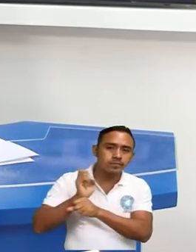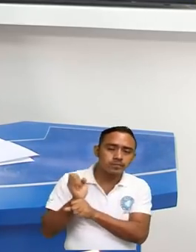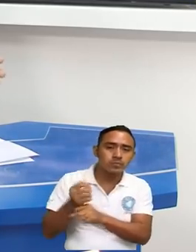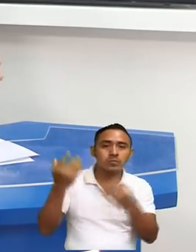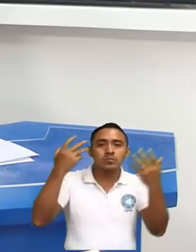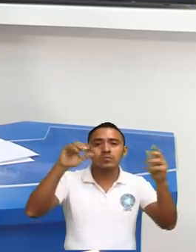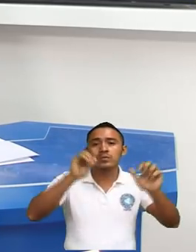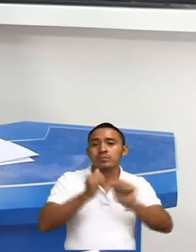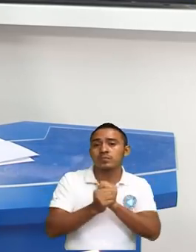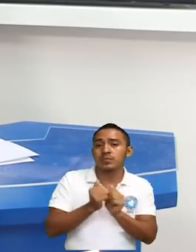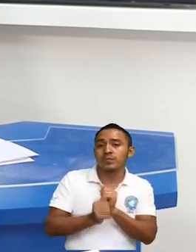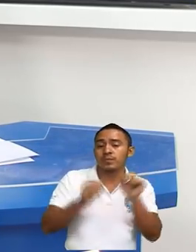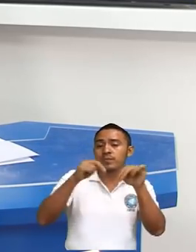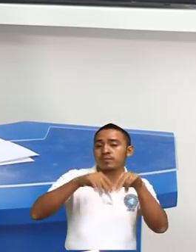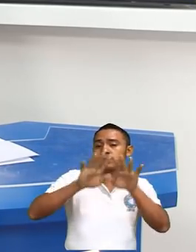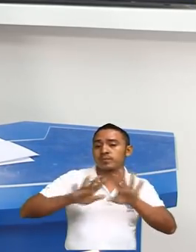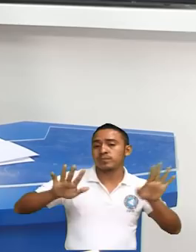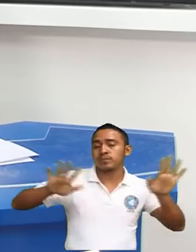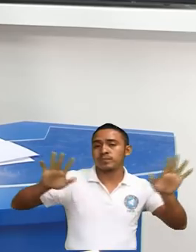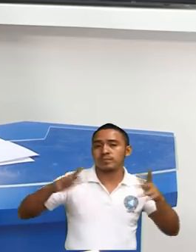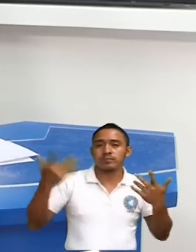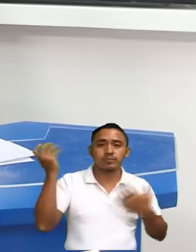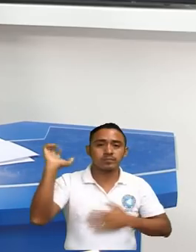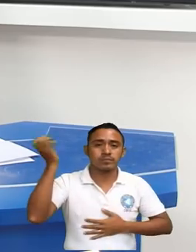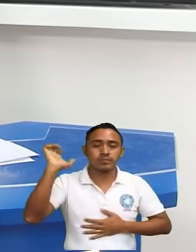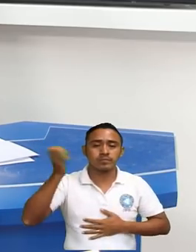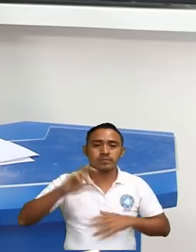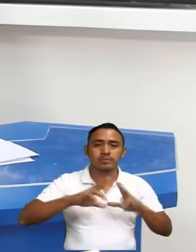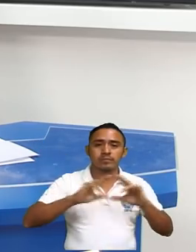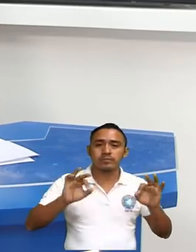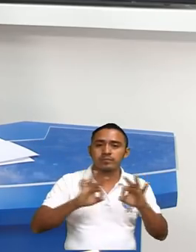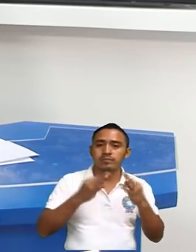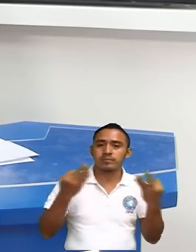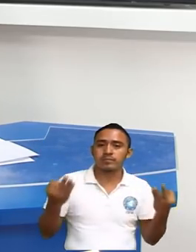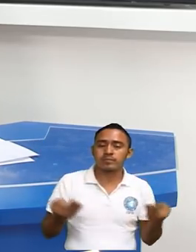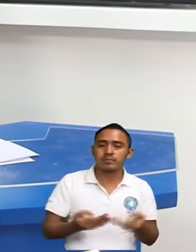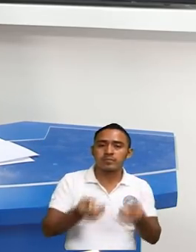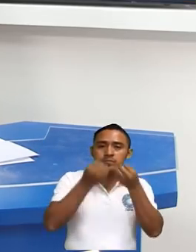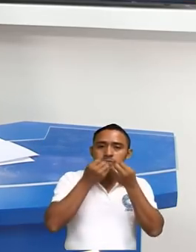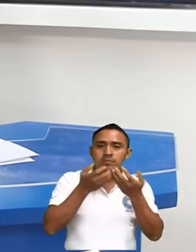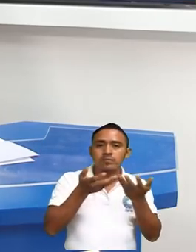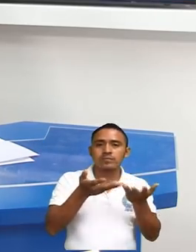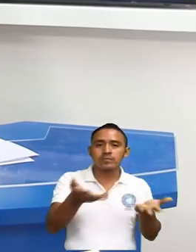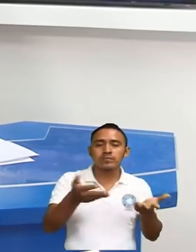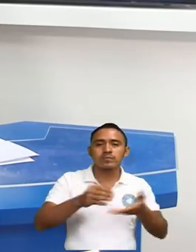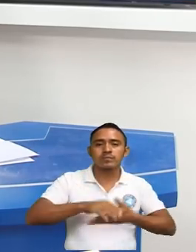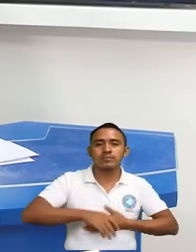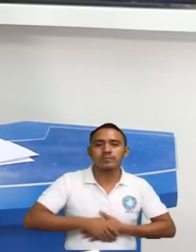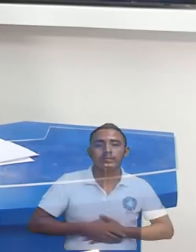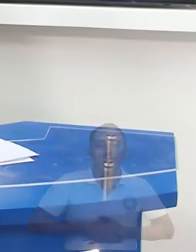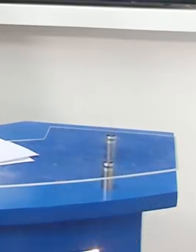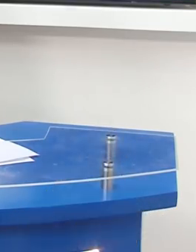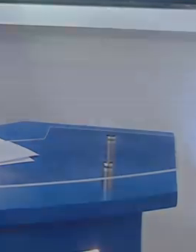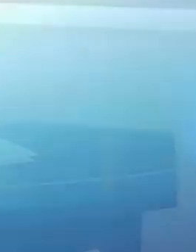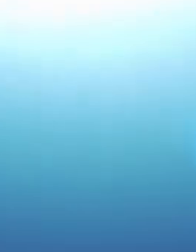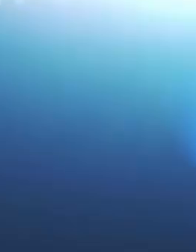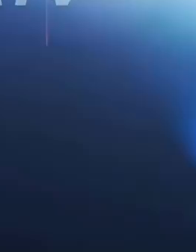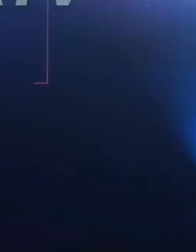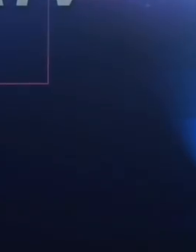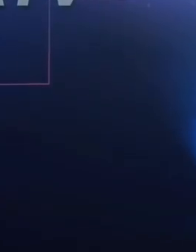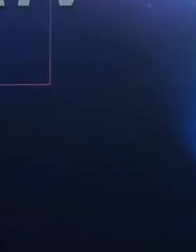ante cualquier eventualidad que provoque alguna emergencia a las familias nicaragüenses. Los detalles se los presentamos a continuación.